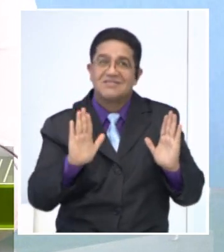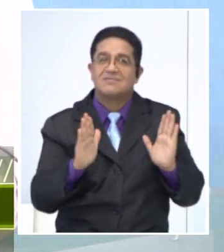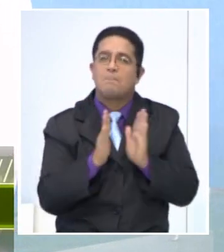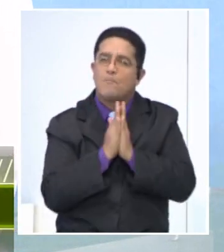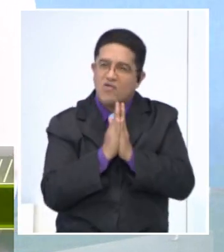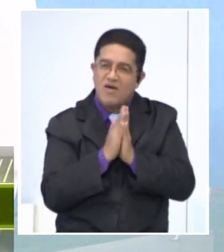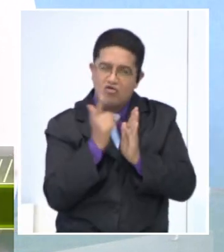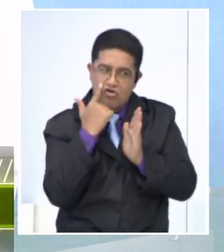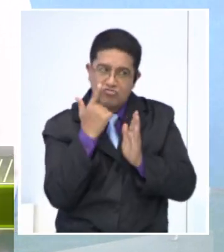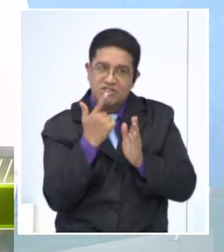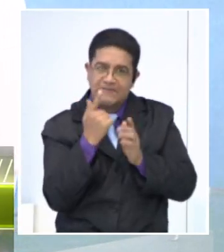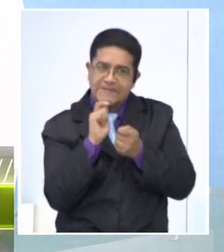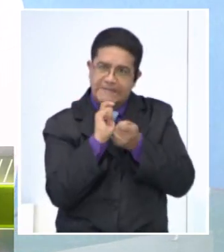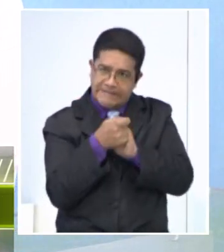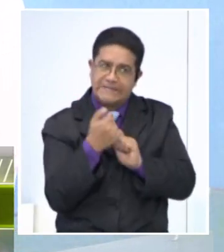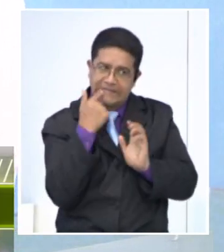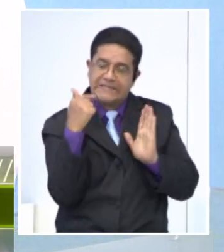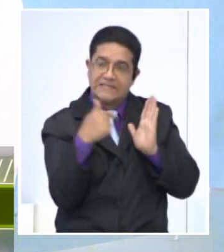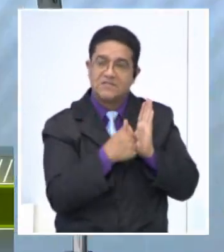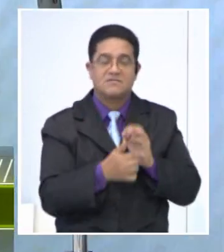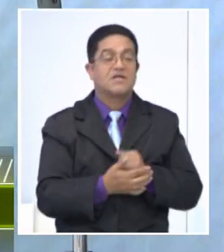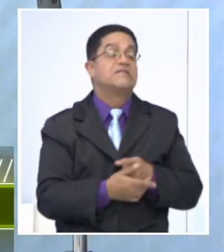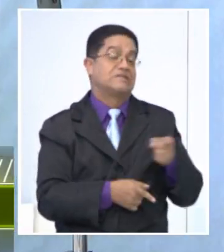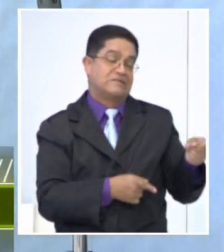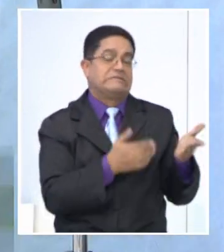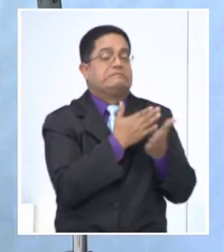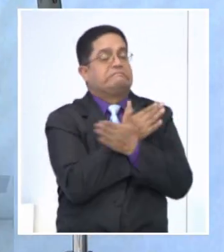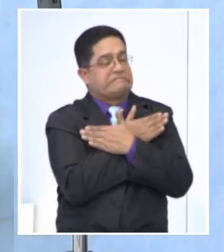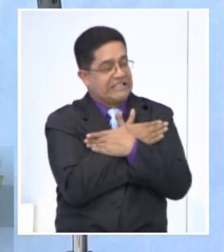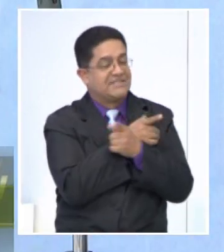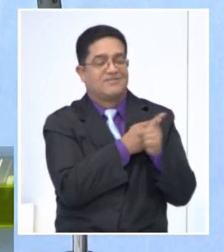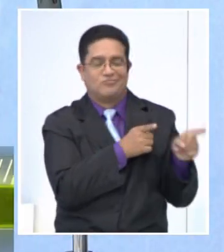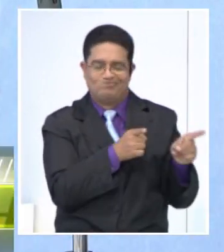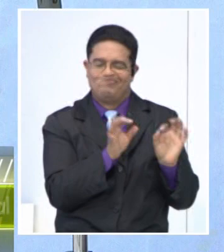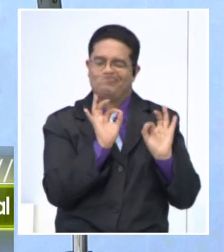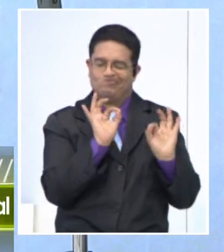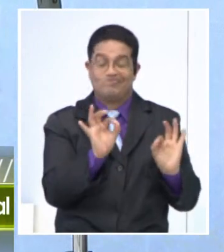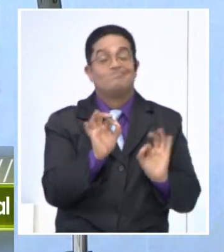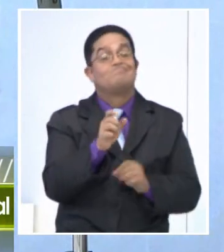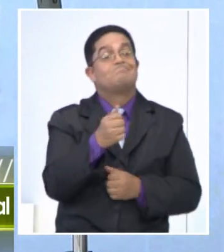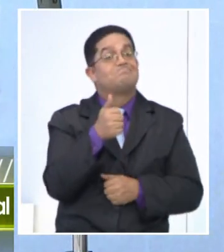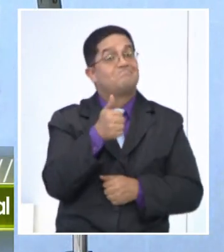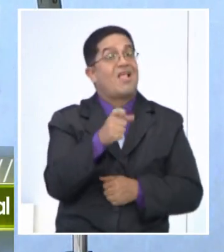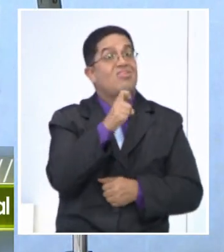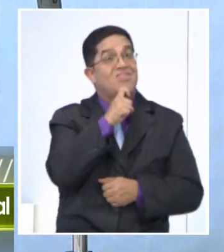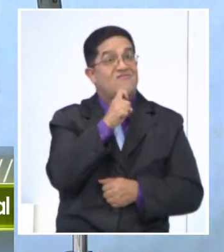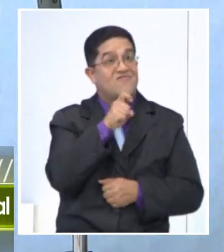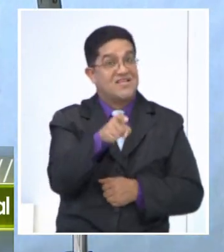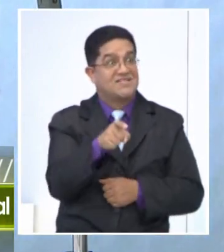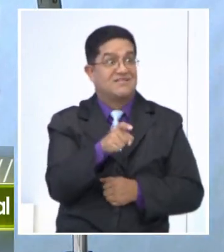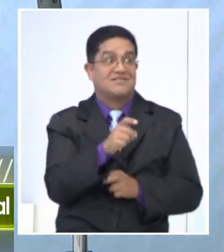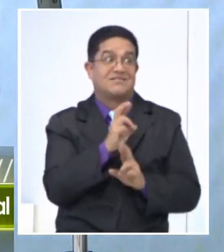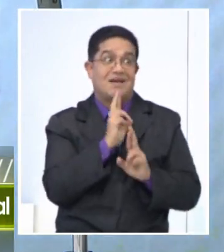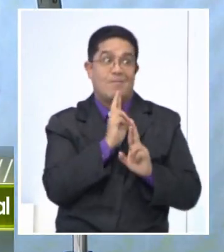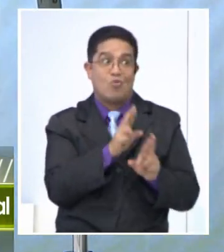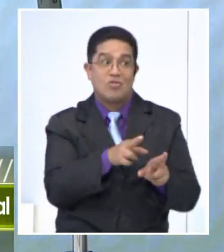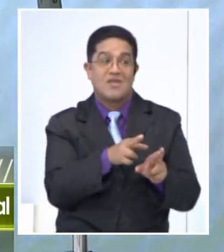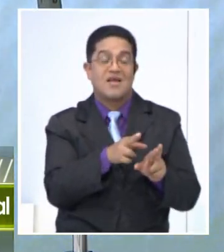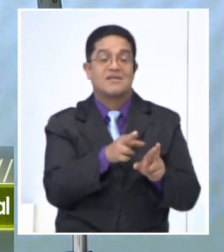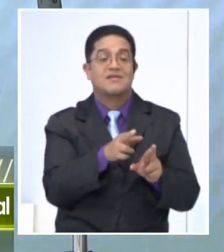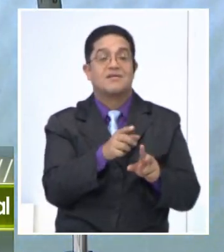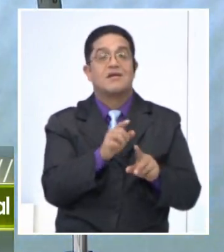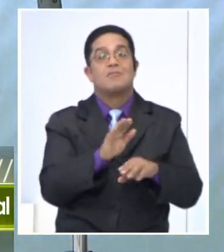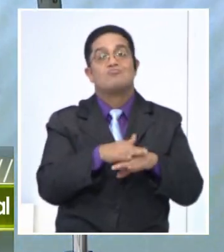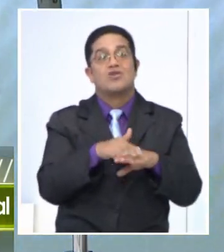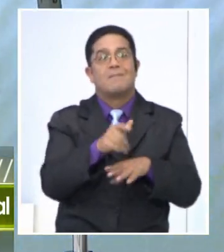con este filtro. Sí, te felicito por eso. Es una pregunta muy actual y bien difícil de contestar sin que el paciente a veces